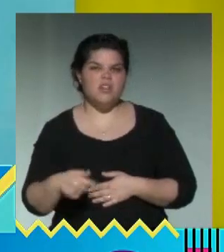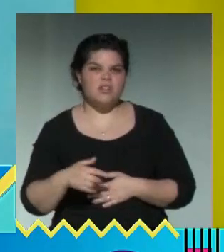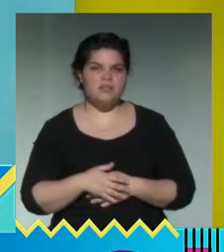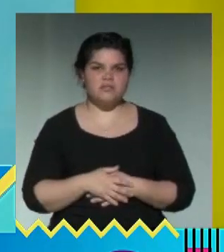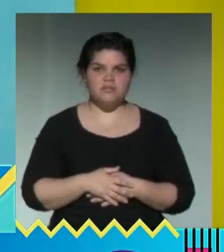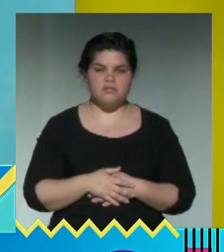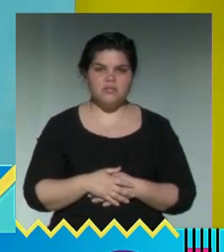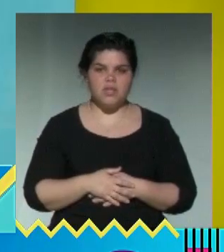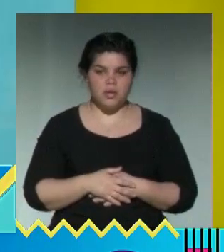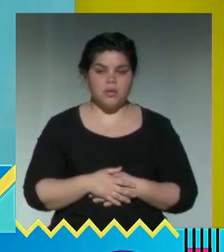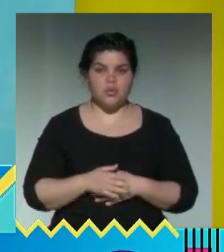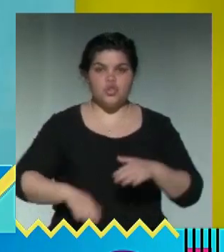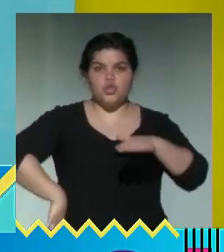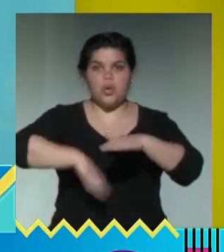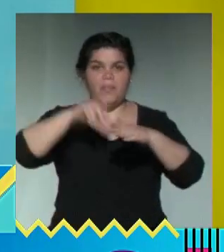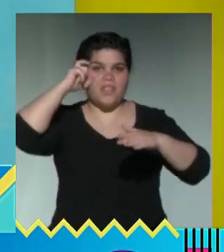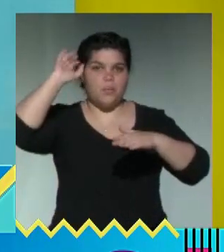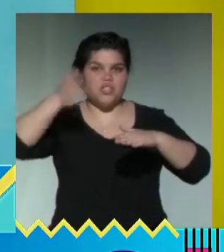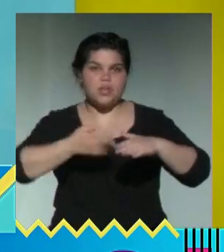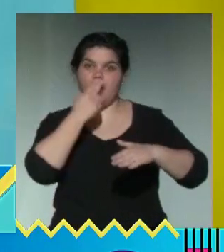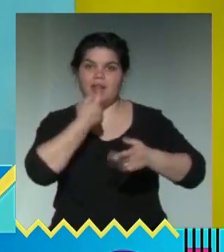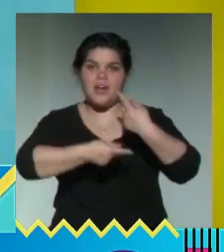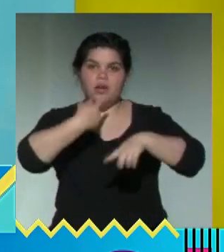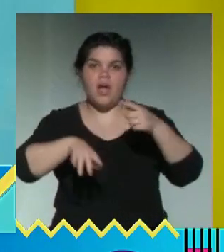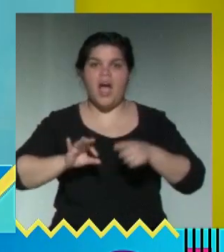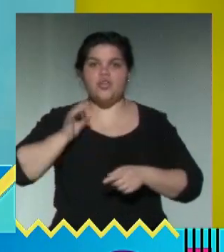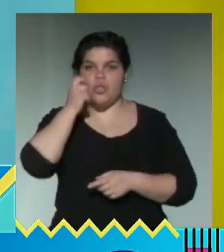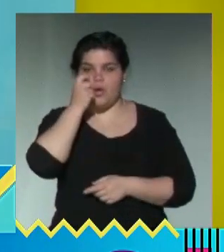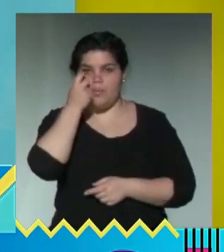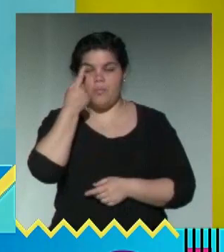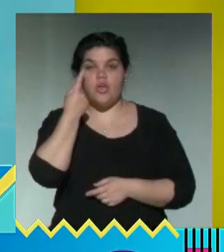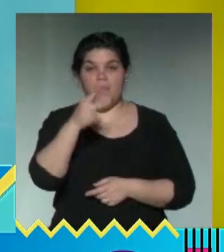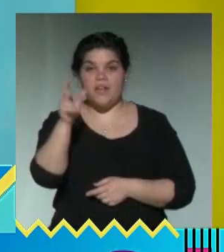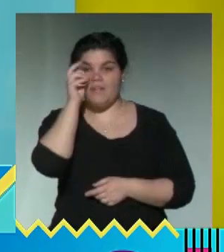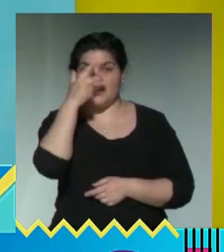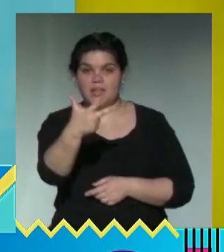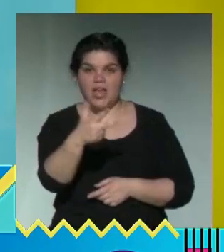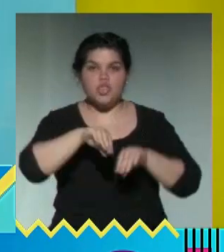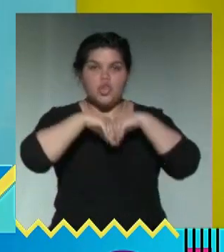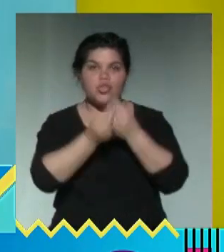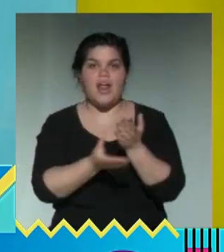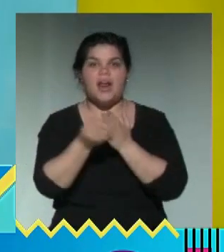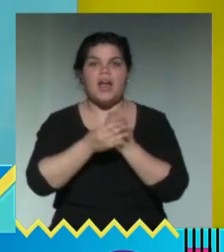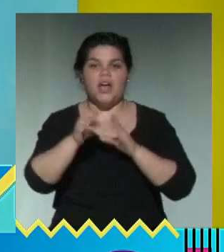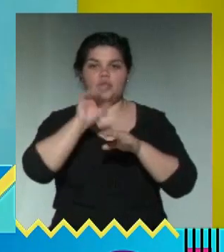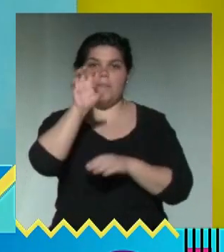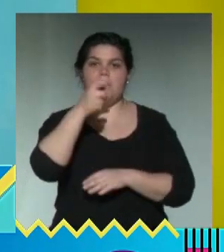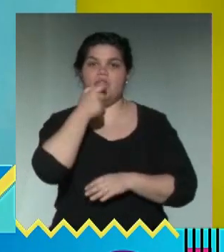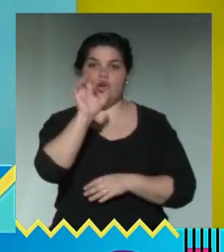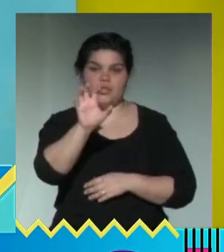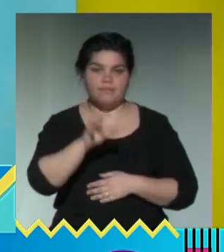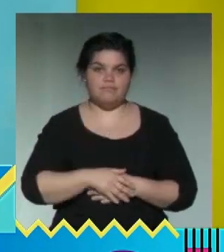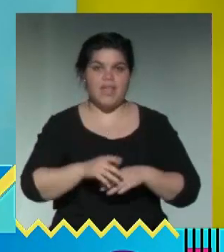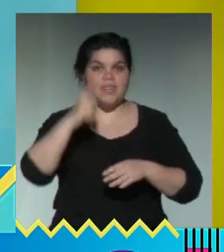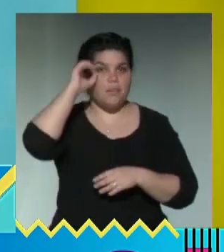meta que es el 10% de energía renovable para el 2023 en el consumo total de energía eléctrica en la provincia de Mendoza. Así que